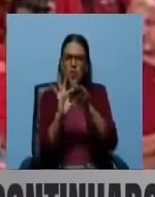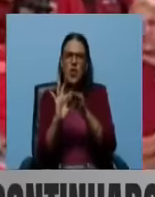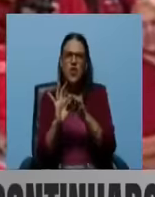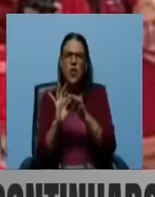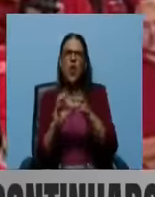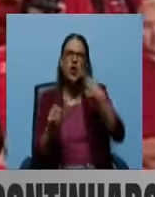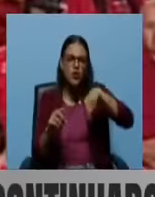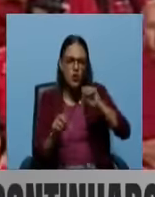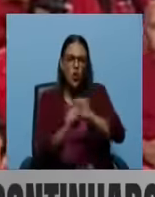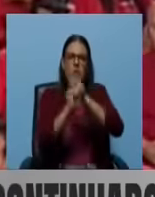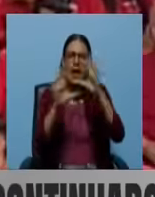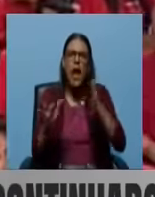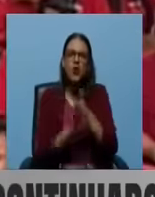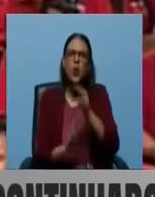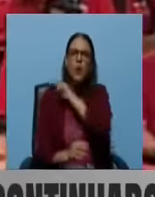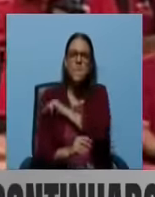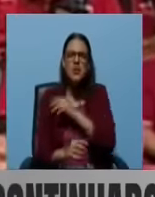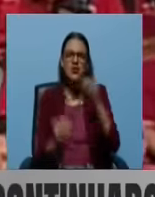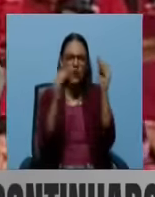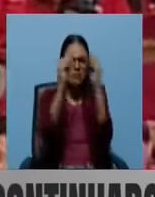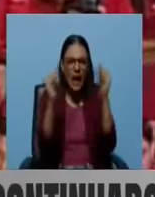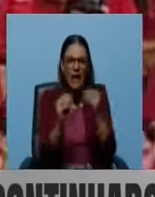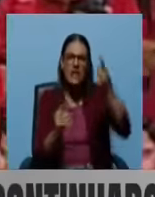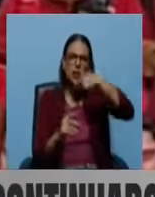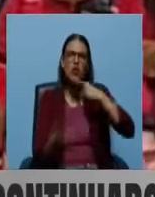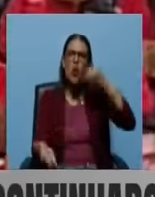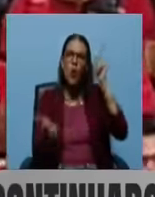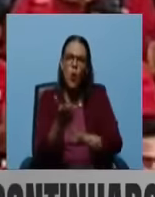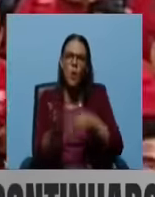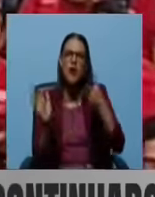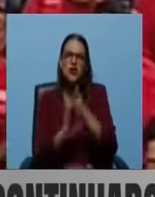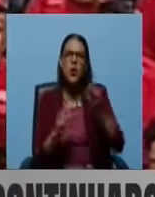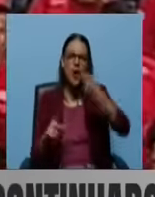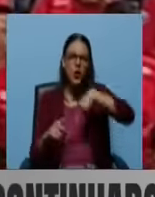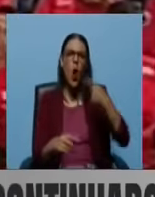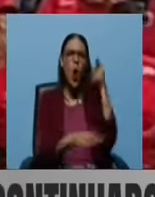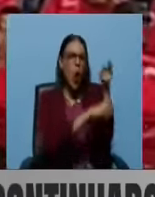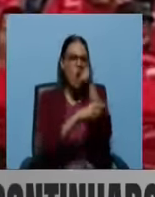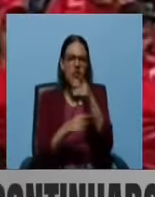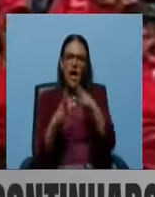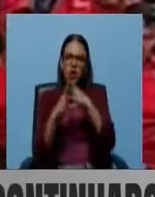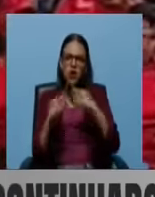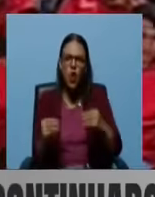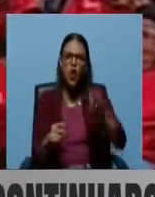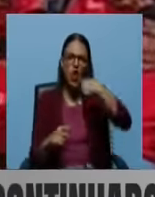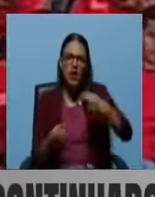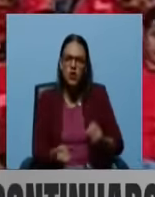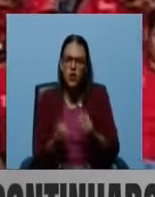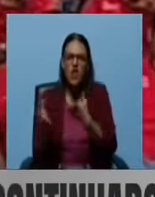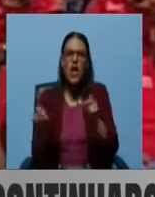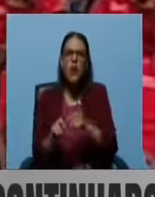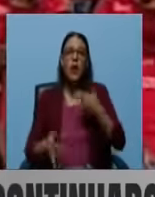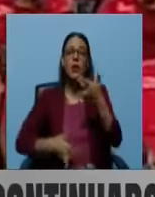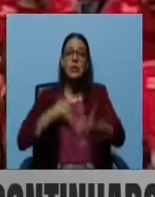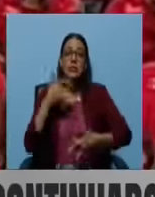en la misión, tan exacto en el cumplimiento de las obligaciones, que genere